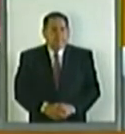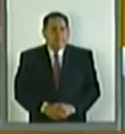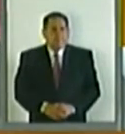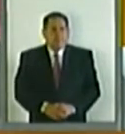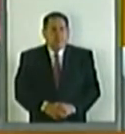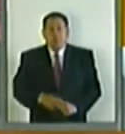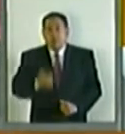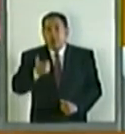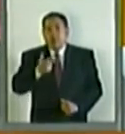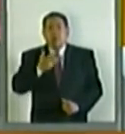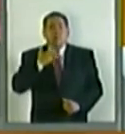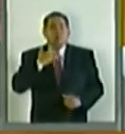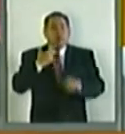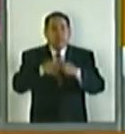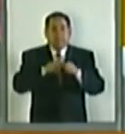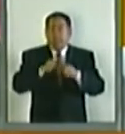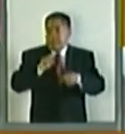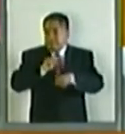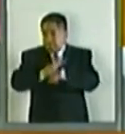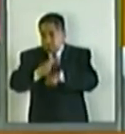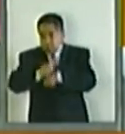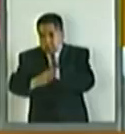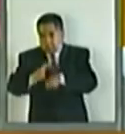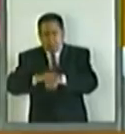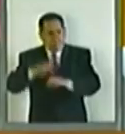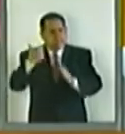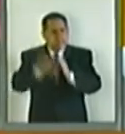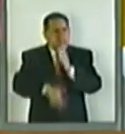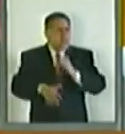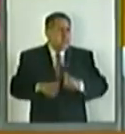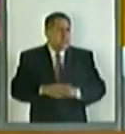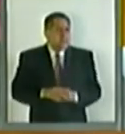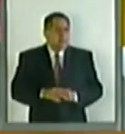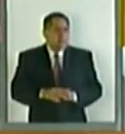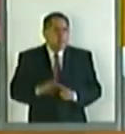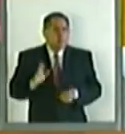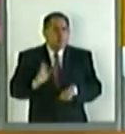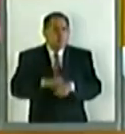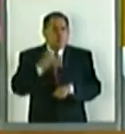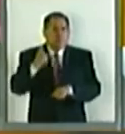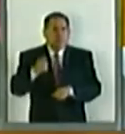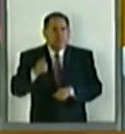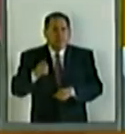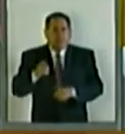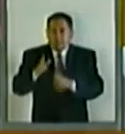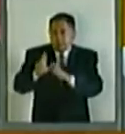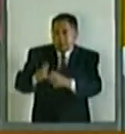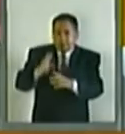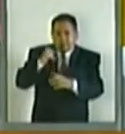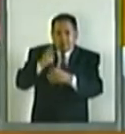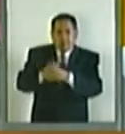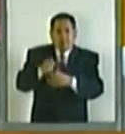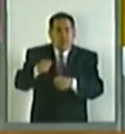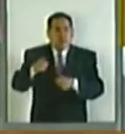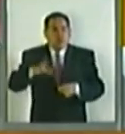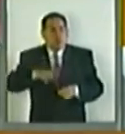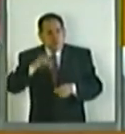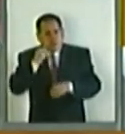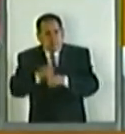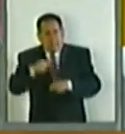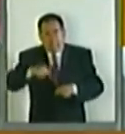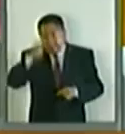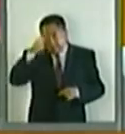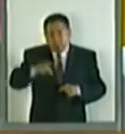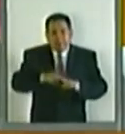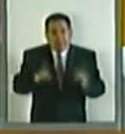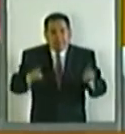El precio de la gasolina, por ejemplo, en Venezuela, es muy barato, porque es una voluntad. Pero aquí no, aquí estamos en